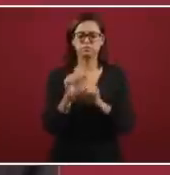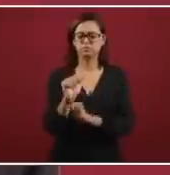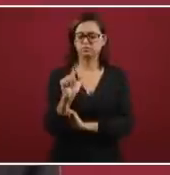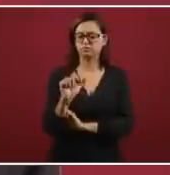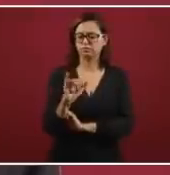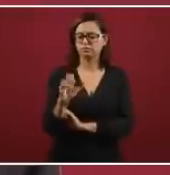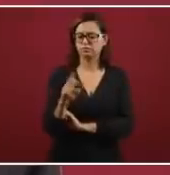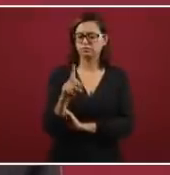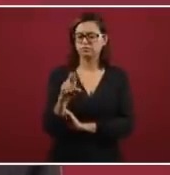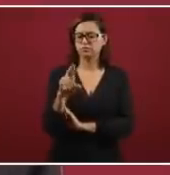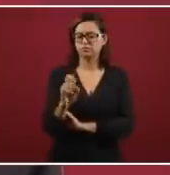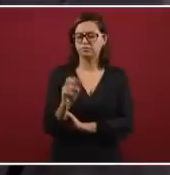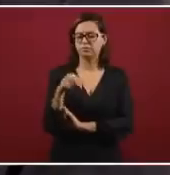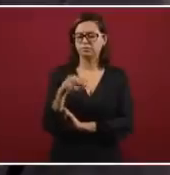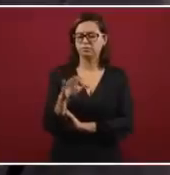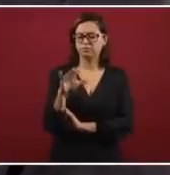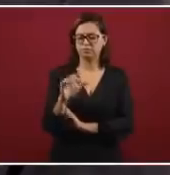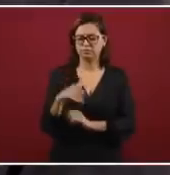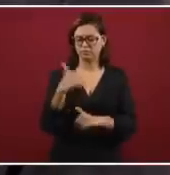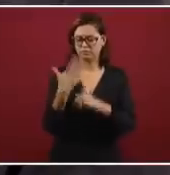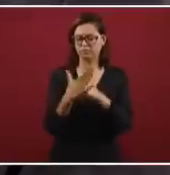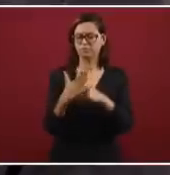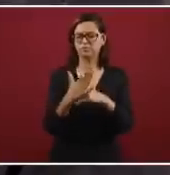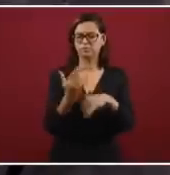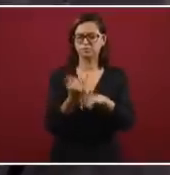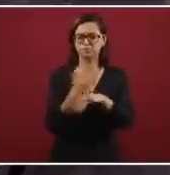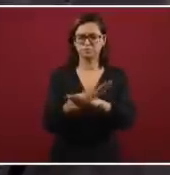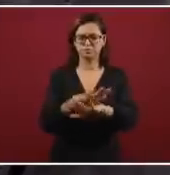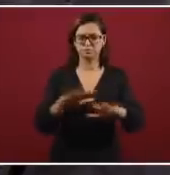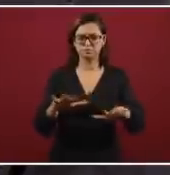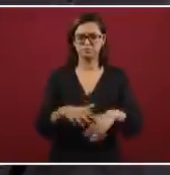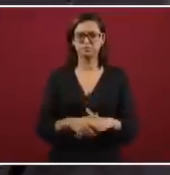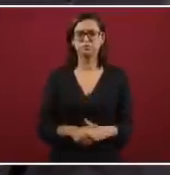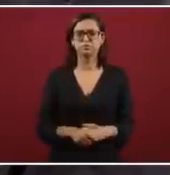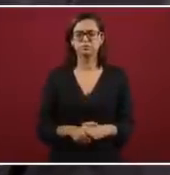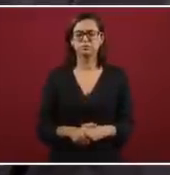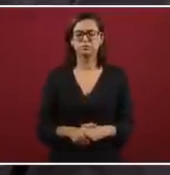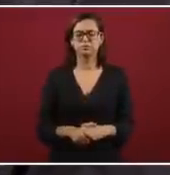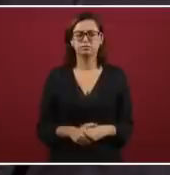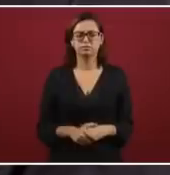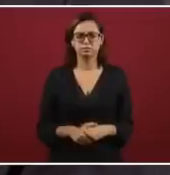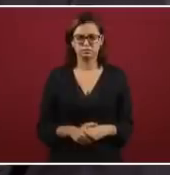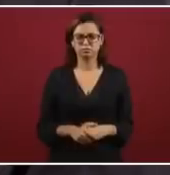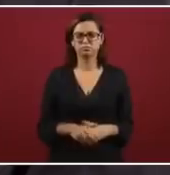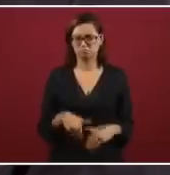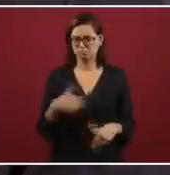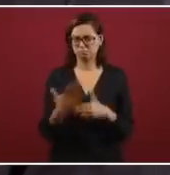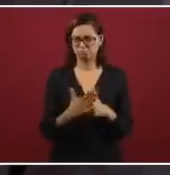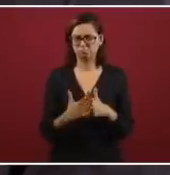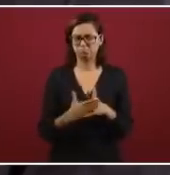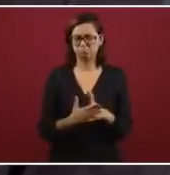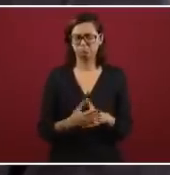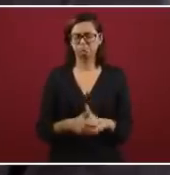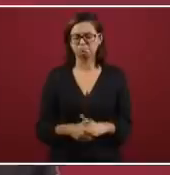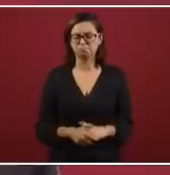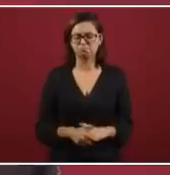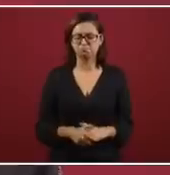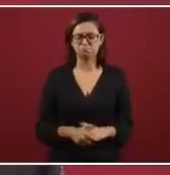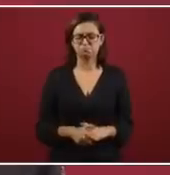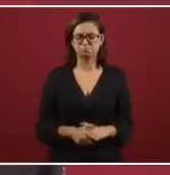presentar un informe. Pero si hay liberados que están colaborando. Vamos a informarles sobre